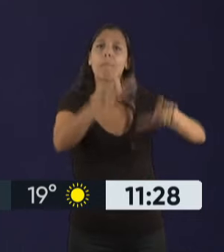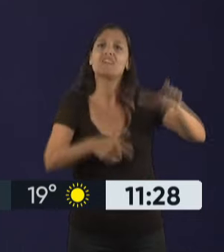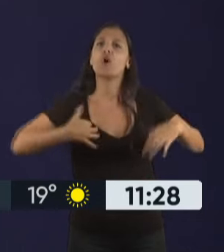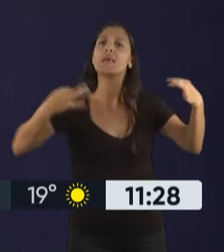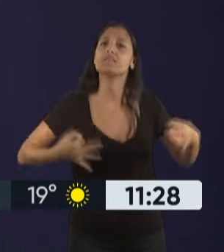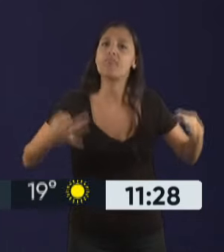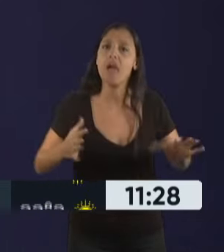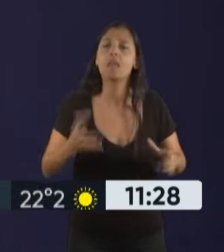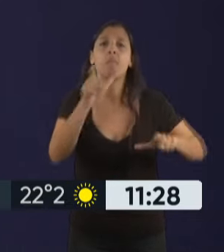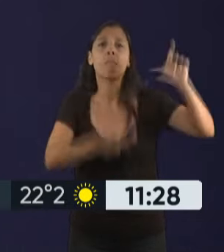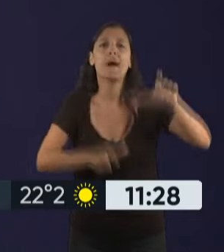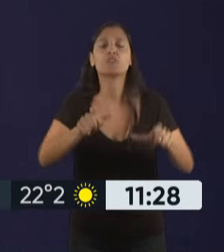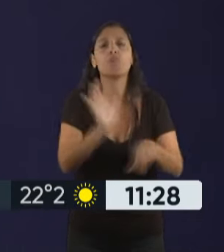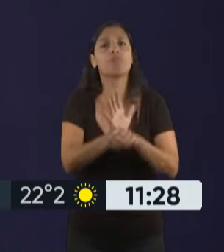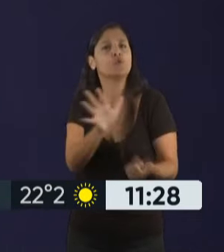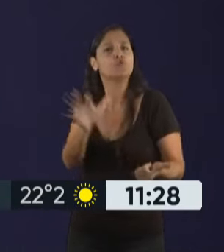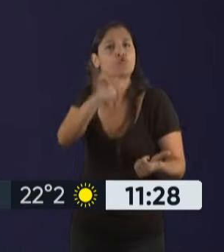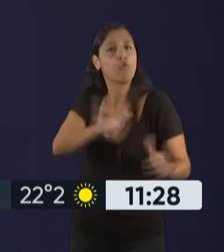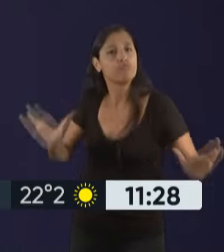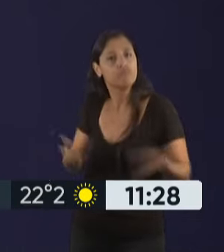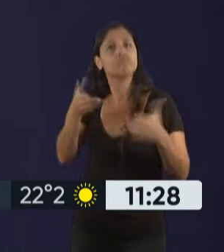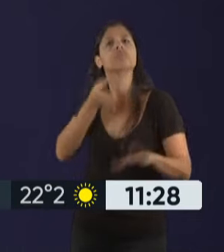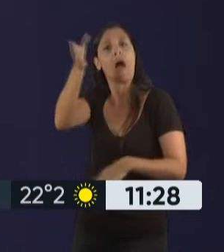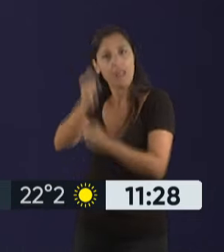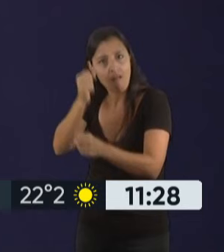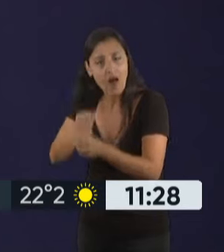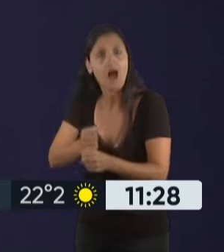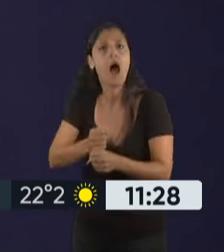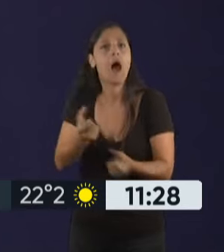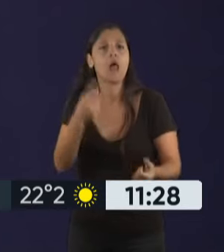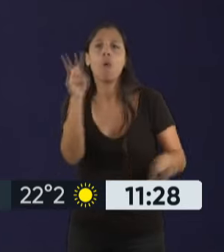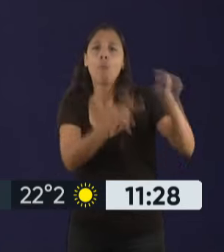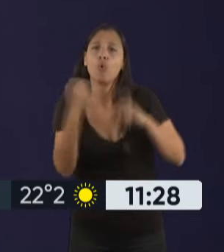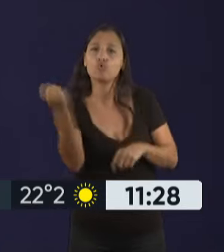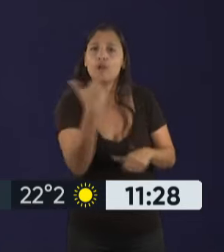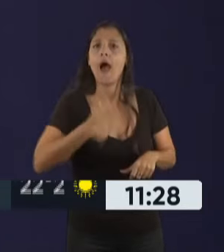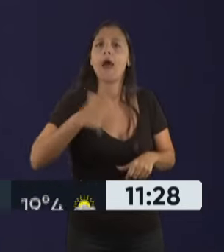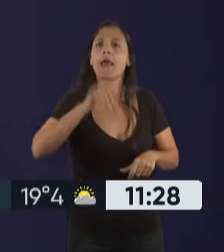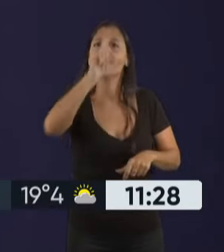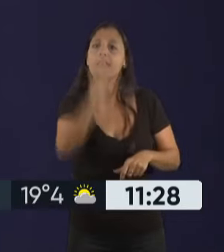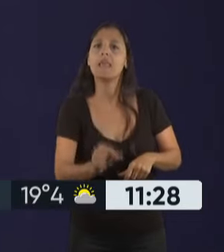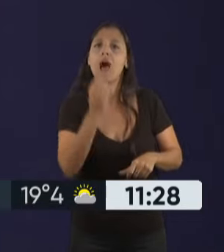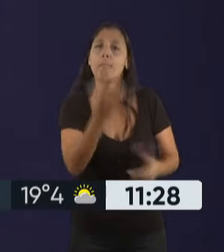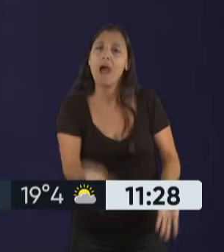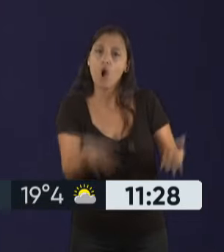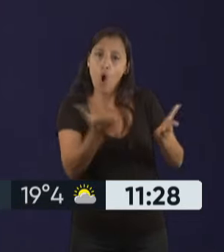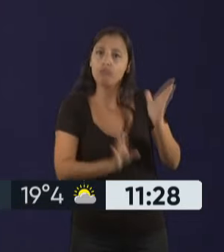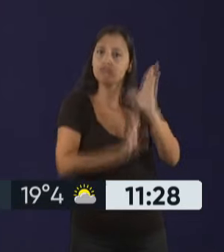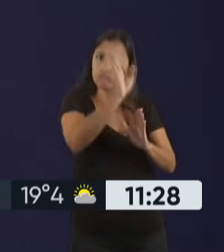la gente que todos los días se levanta se levanta a trabajar y y a intentar que Argentina esté mejor para ellos y para sus hijos